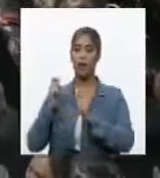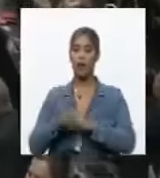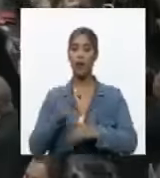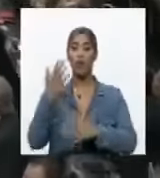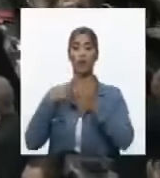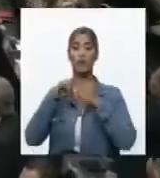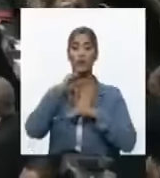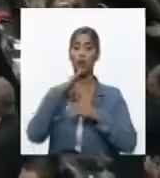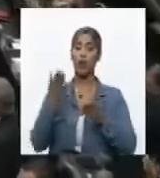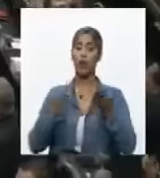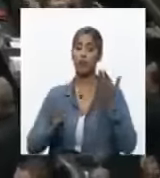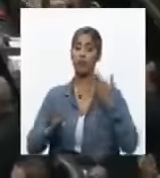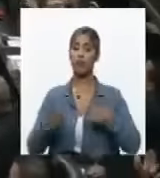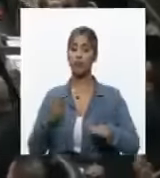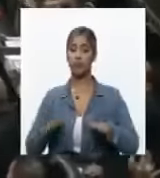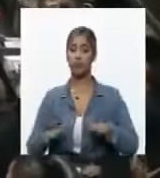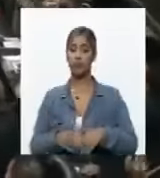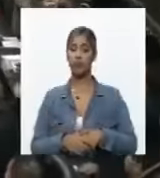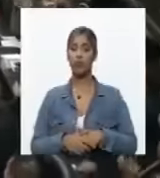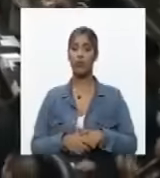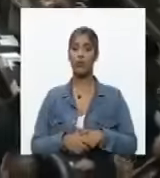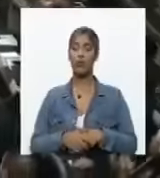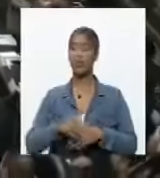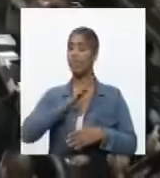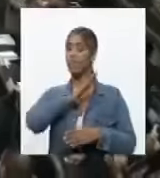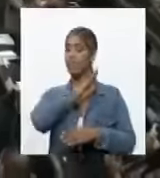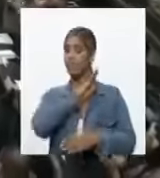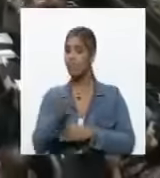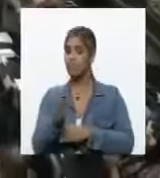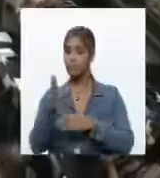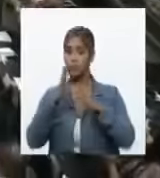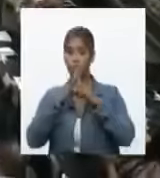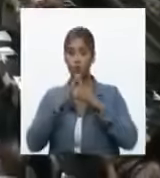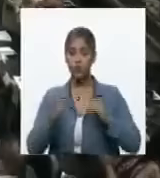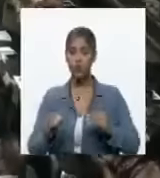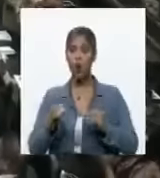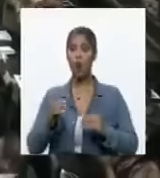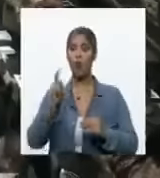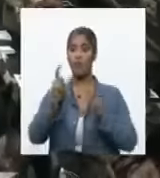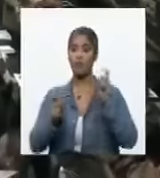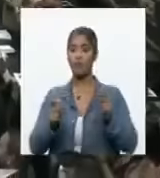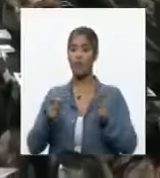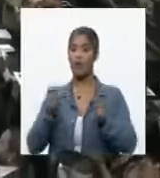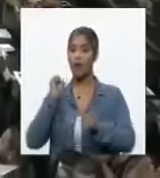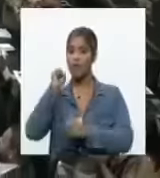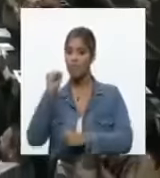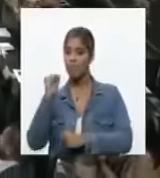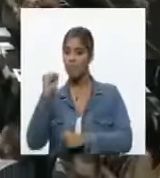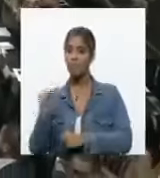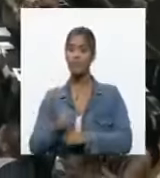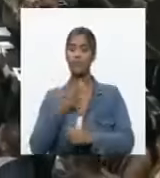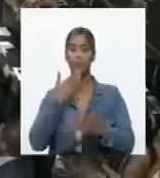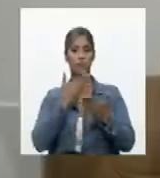masacre del Amparo. Condena total a los asesinos de la masacre del Amparo. Muchas gracias.